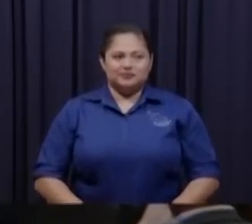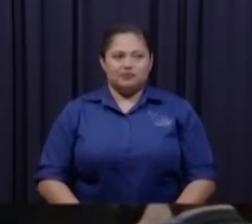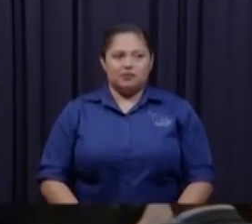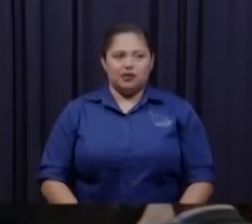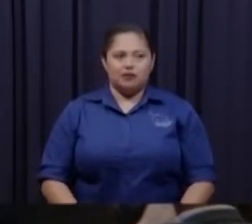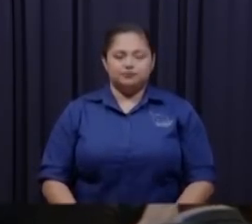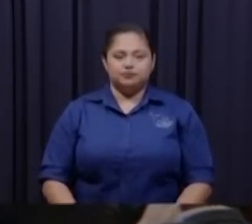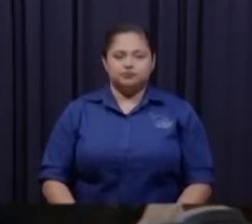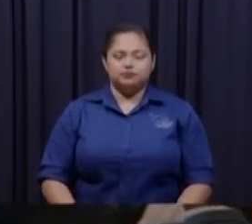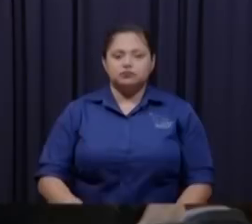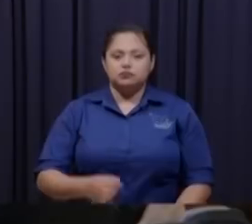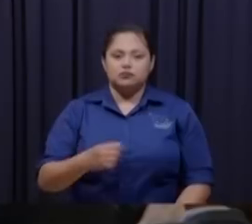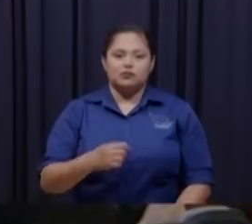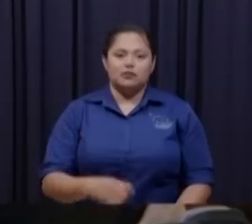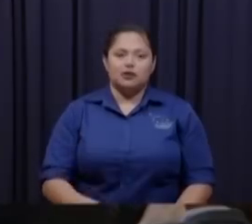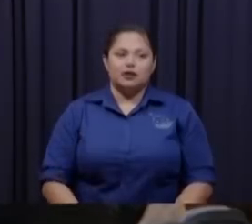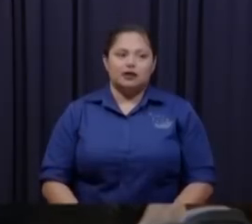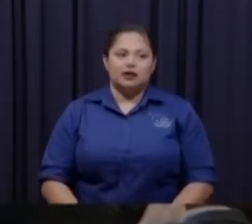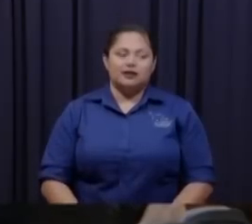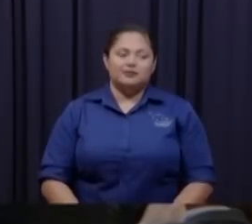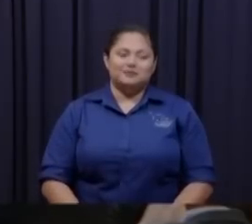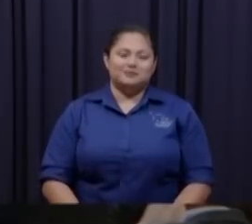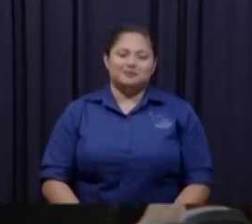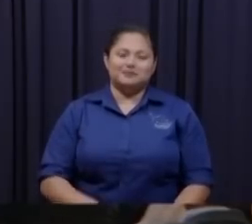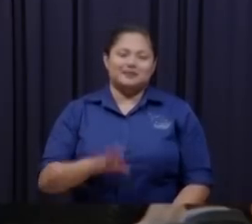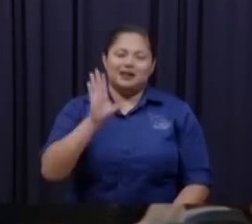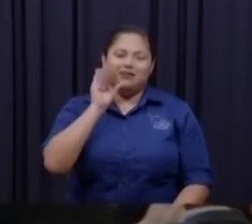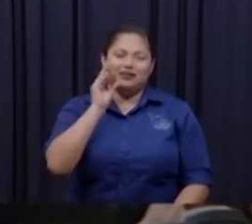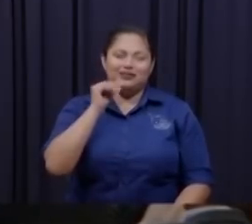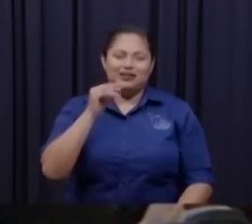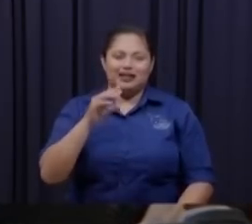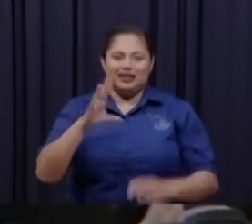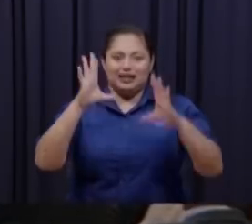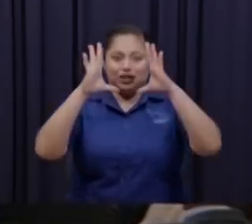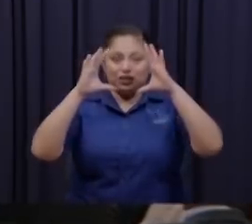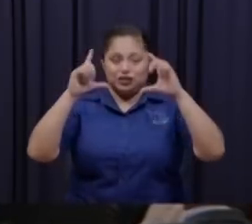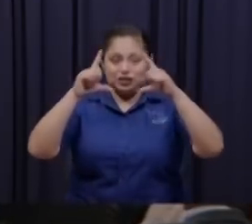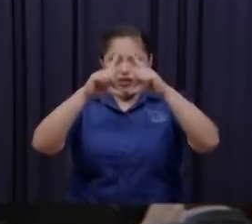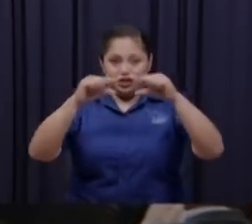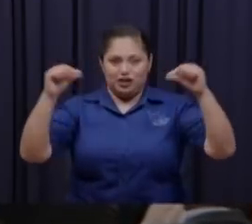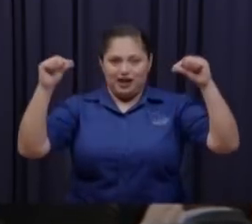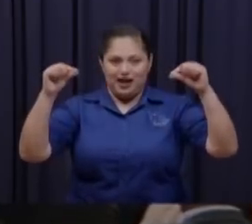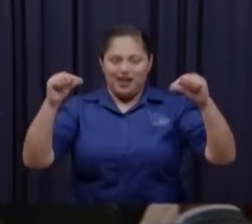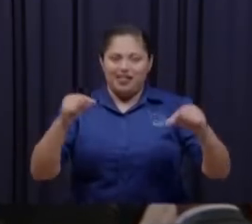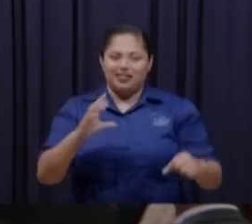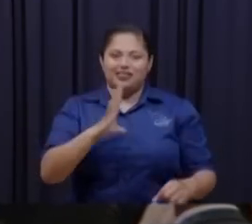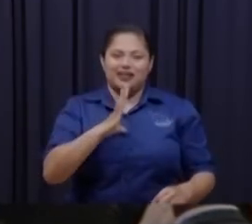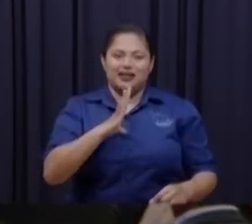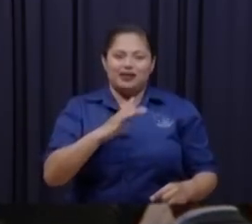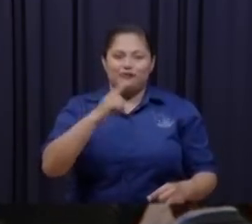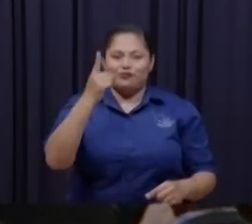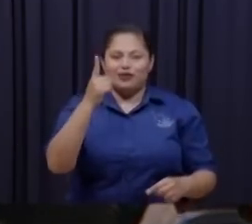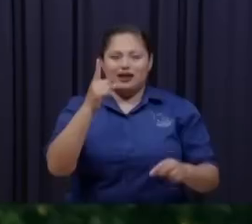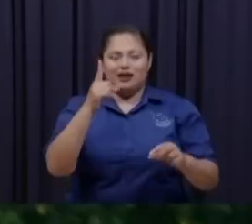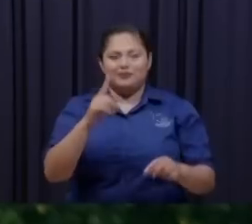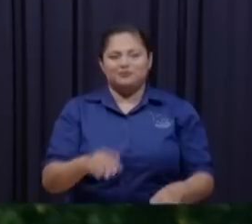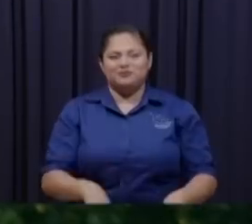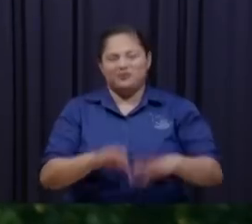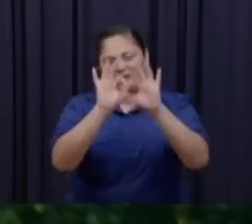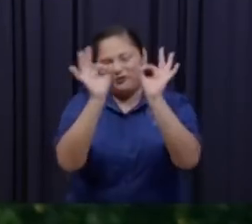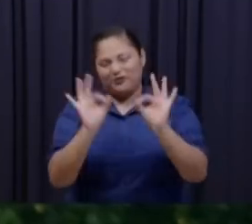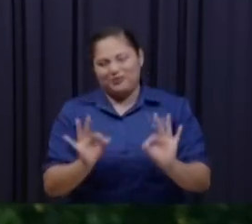Lo traje a colación solo por Kung Fu Panda, pero de todos modos lo reprendo en el nombre de Jesús, ¿verdad? Pero